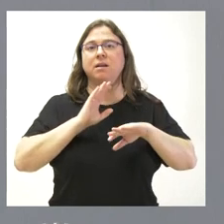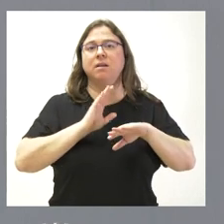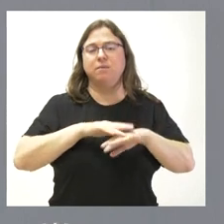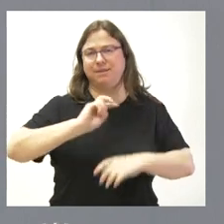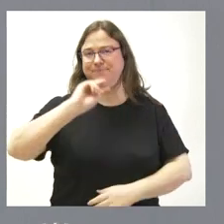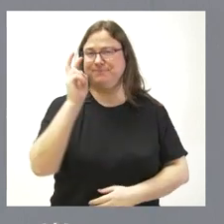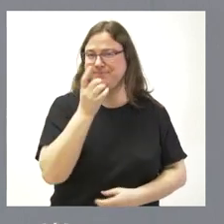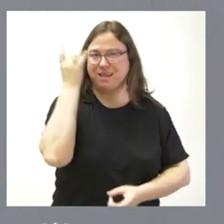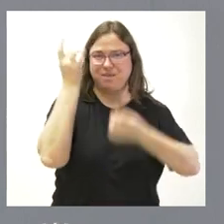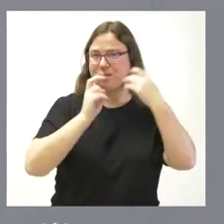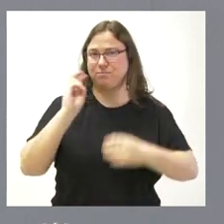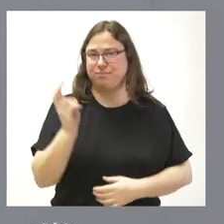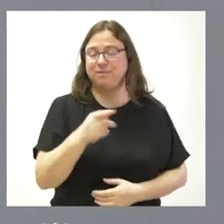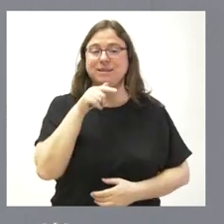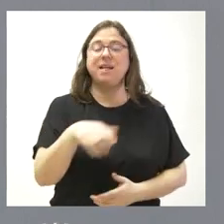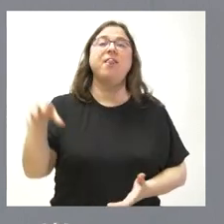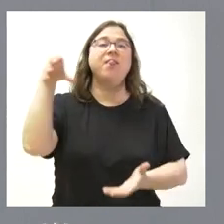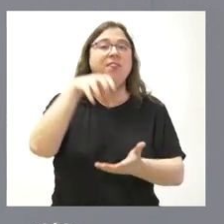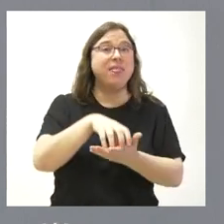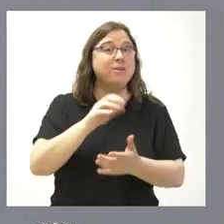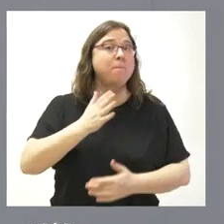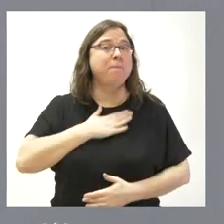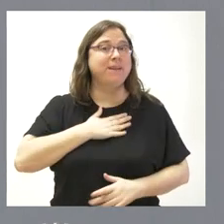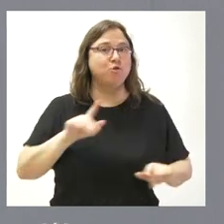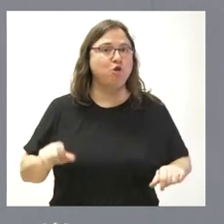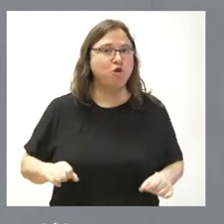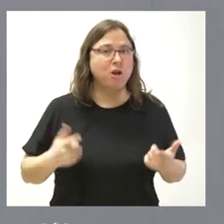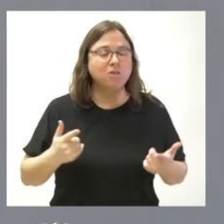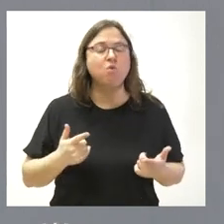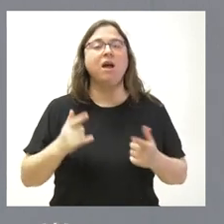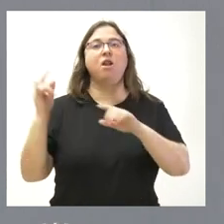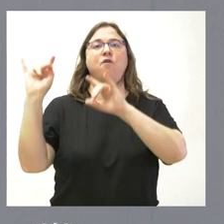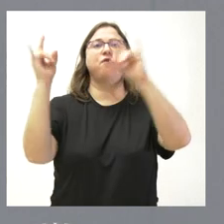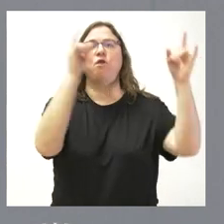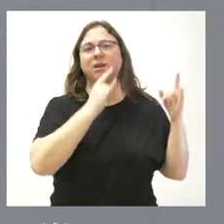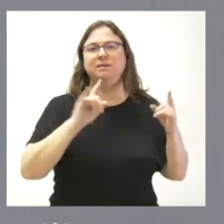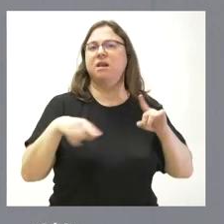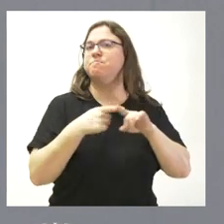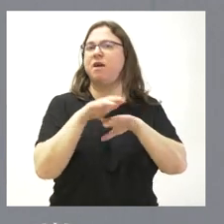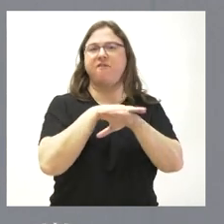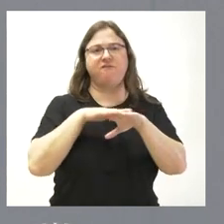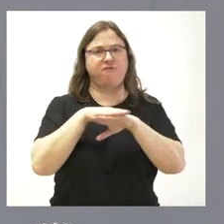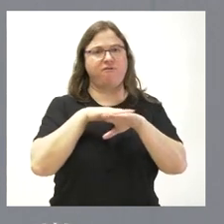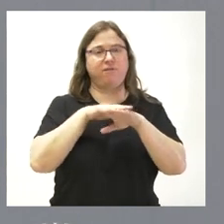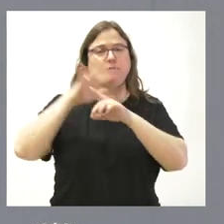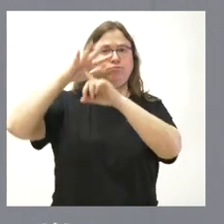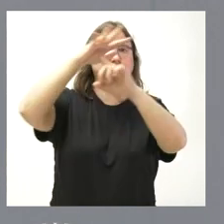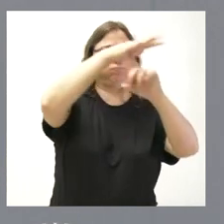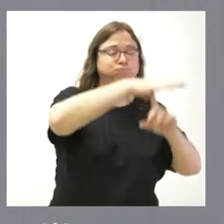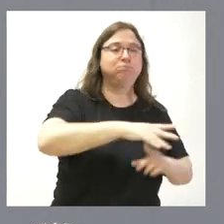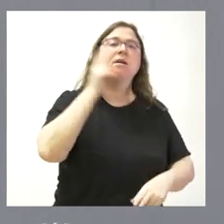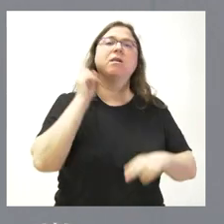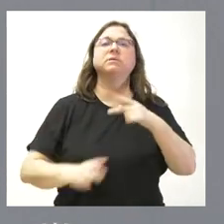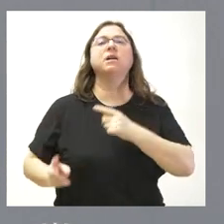actividades en estos centros del patrimonio natural y forestal de nuestra comunidad Autónoma y en las bases elitr transportadas de lucha contra